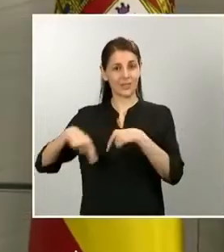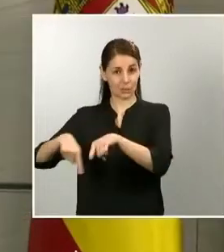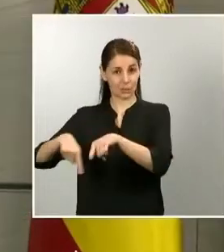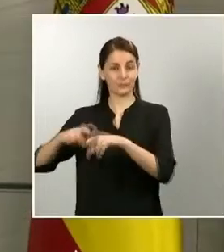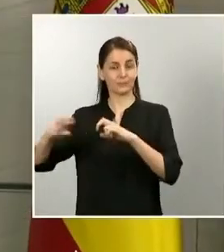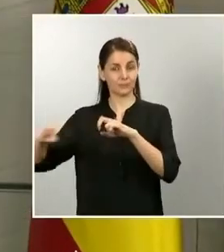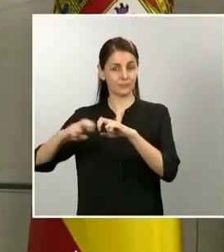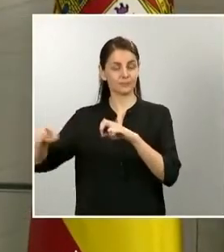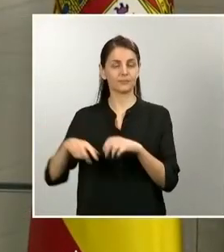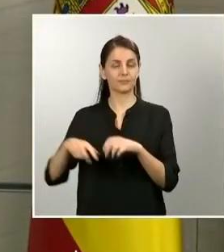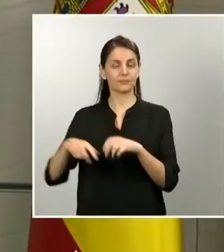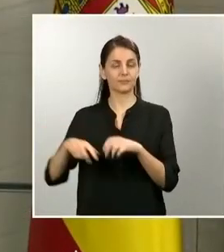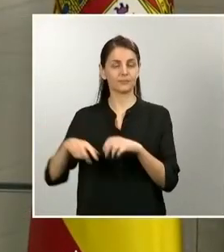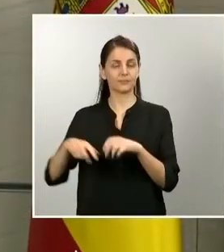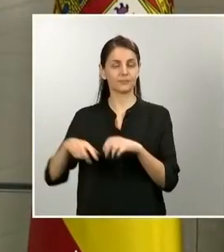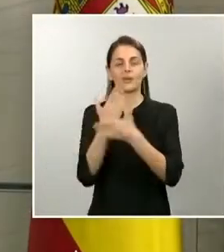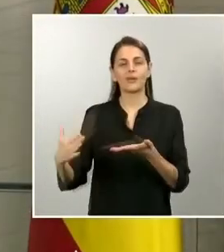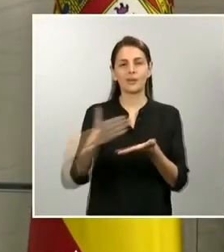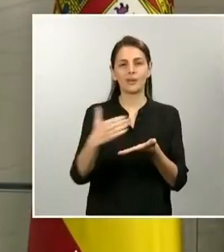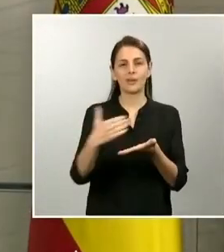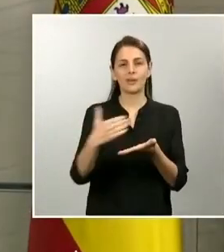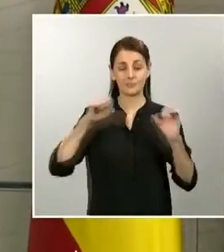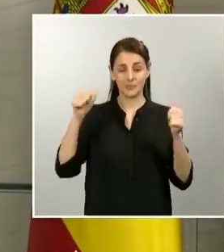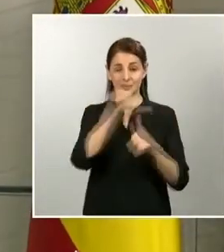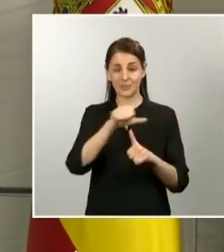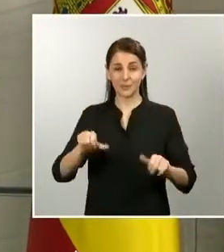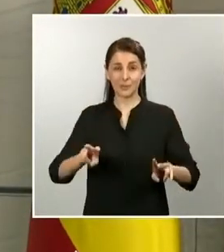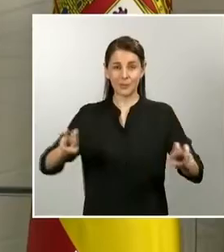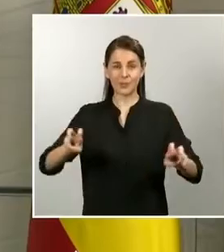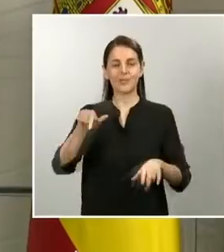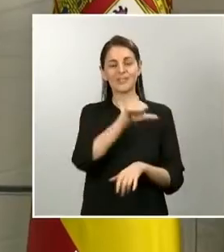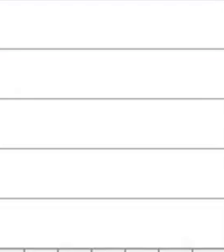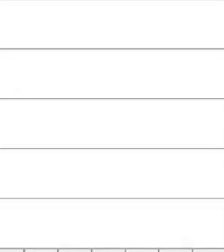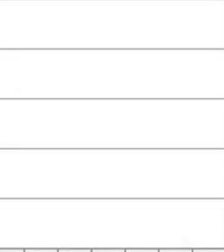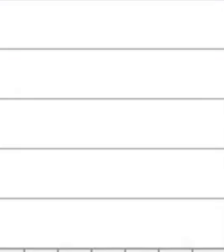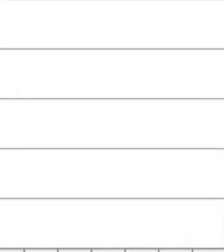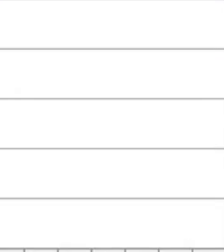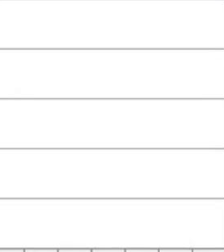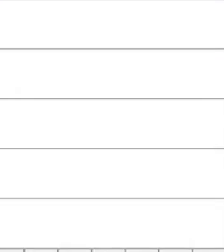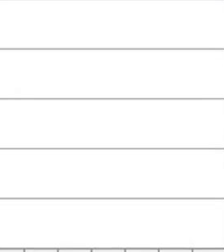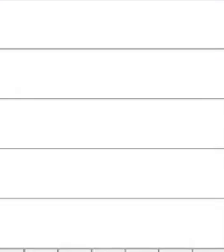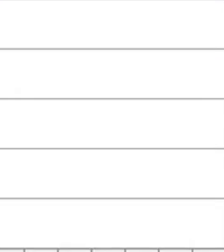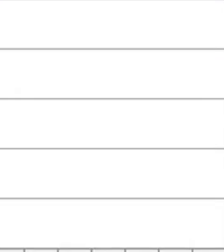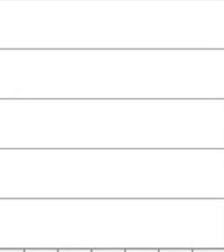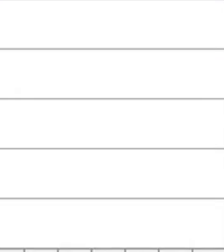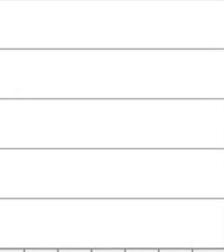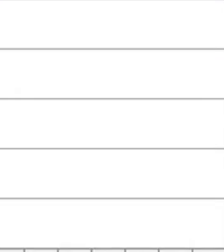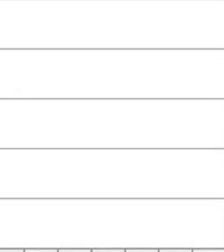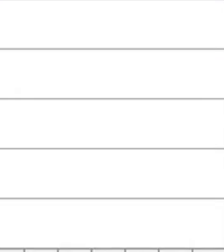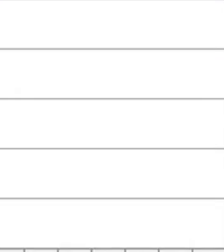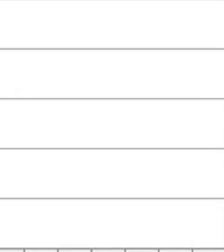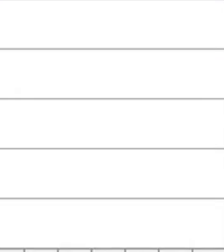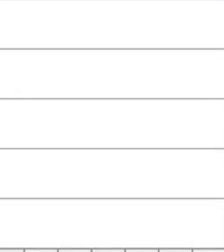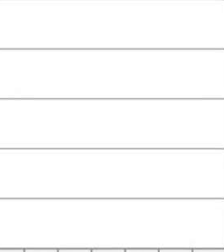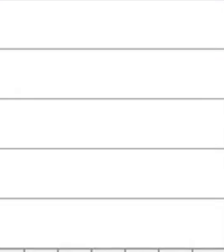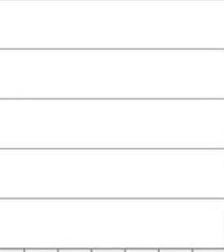hospitales de jerez y la costa noroeste a lo que se adhieren los 115 de los centros de la sierra de cádiz en andalucía el incremento ha sido del 33